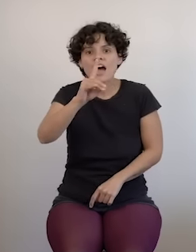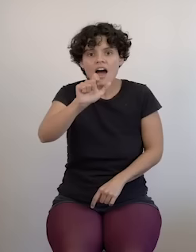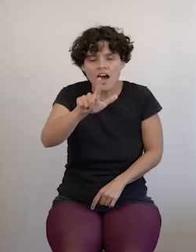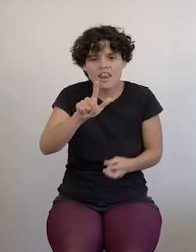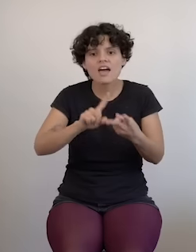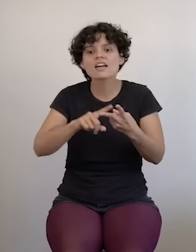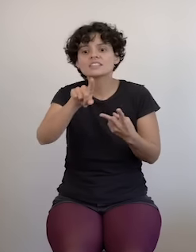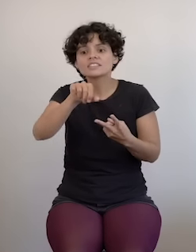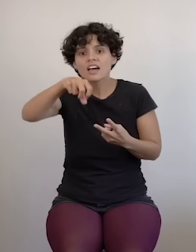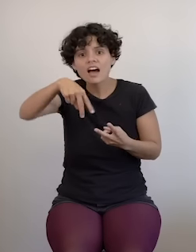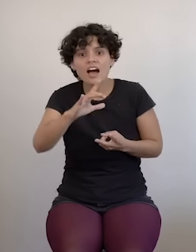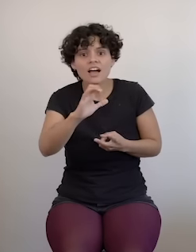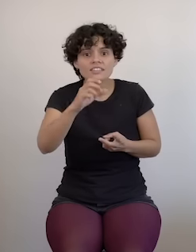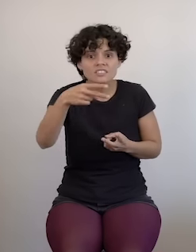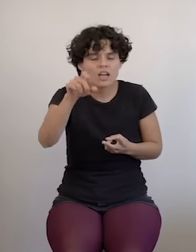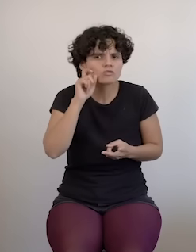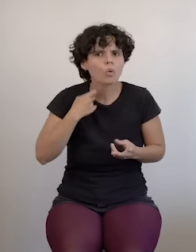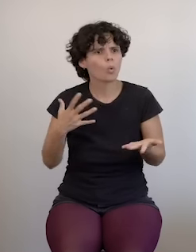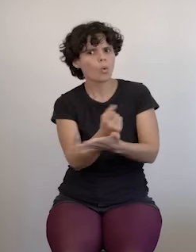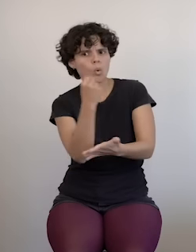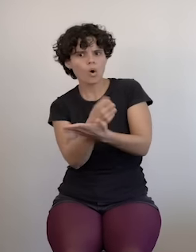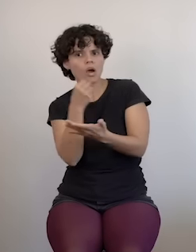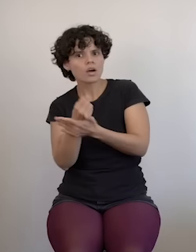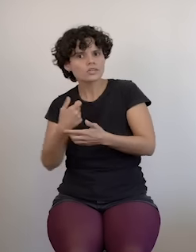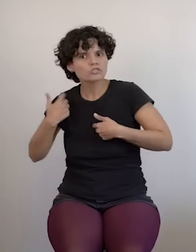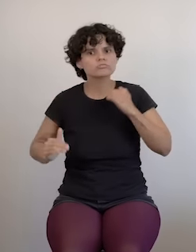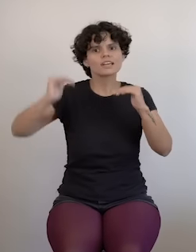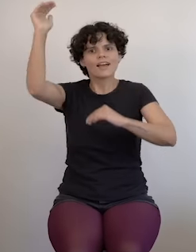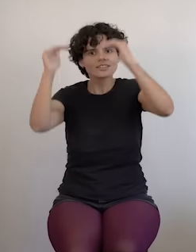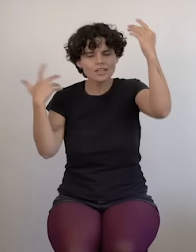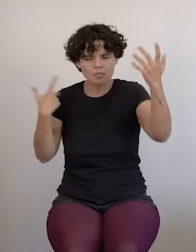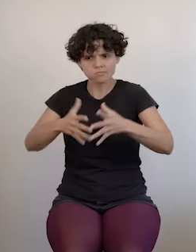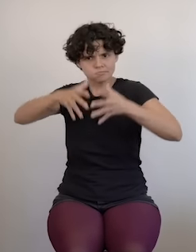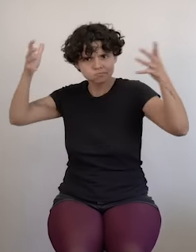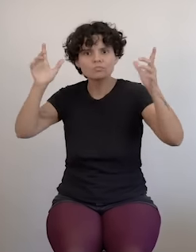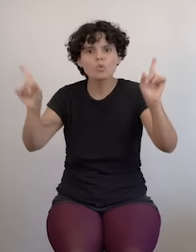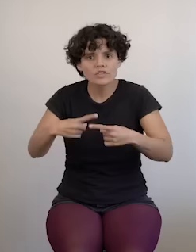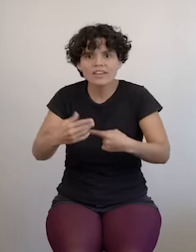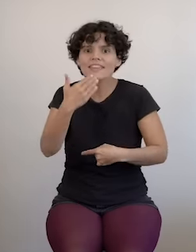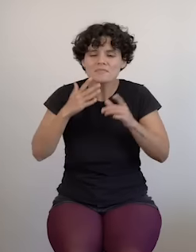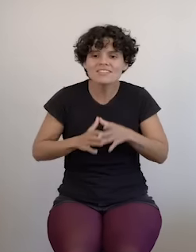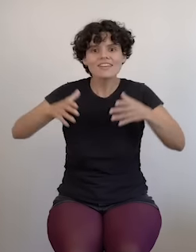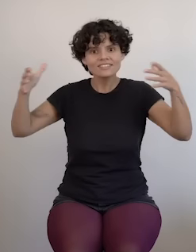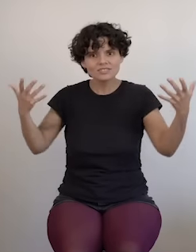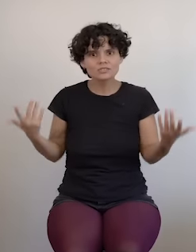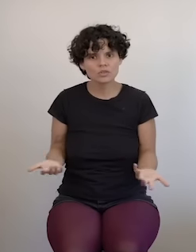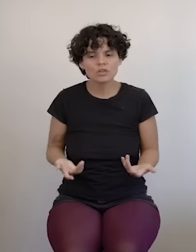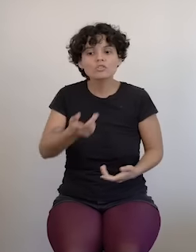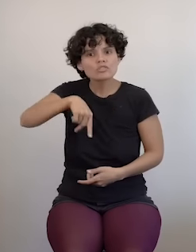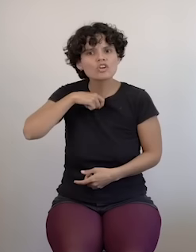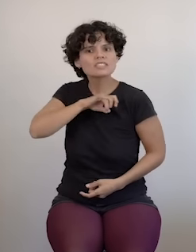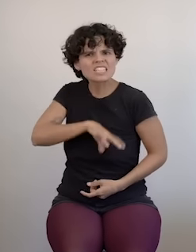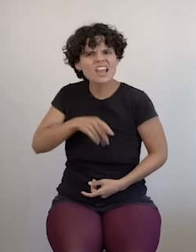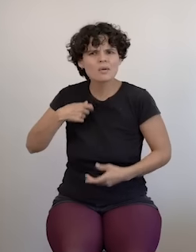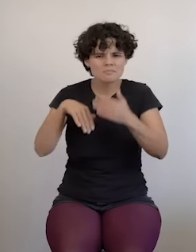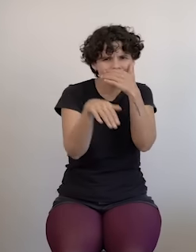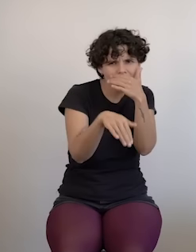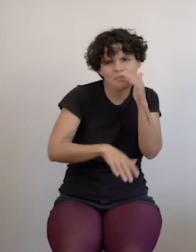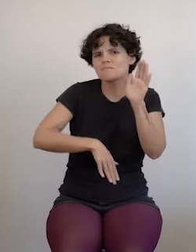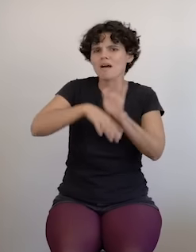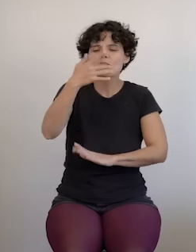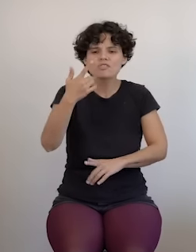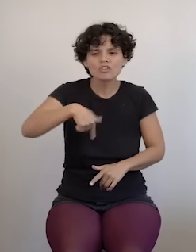salió Sánchez, y ahí el Chile creció, pues, fútbol. Ahora salimos nosotros y la música creció, pues. Dicen que Chile es el país más rapero, yo creo que sí,